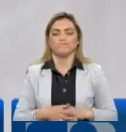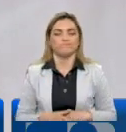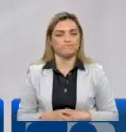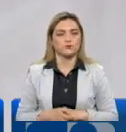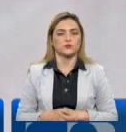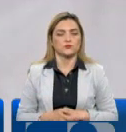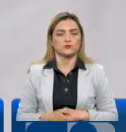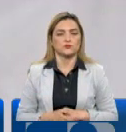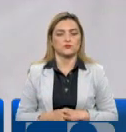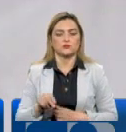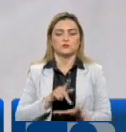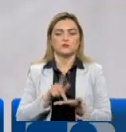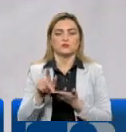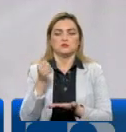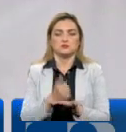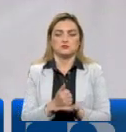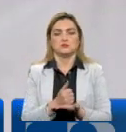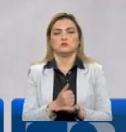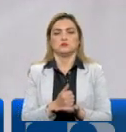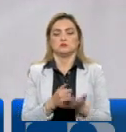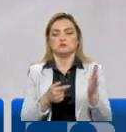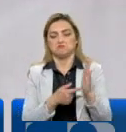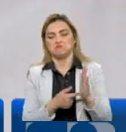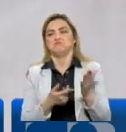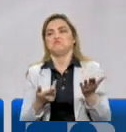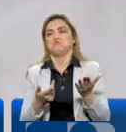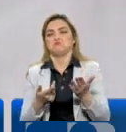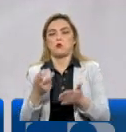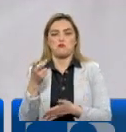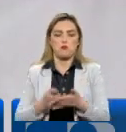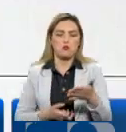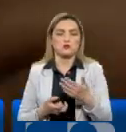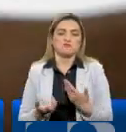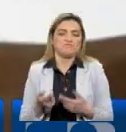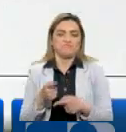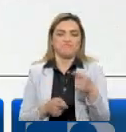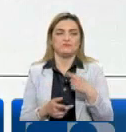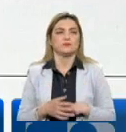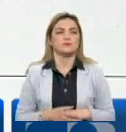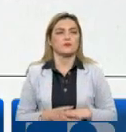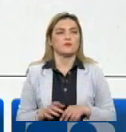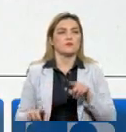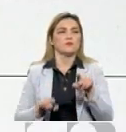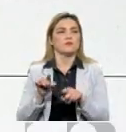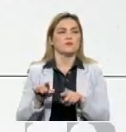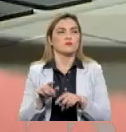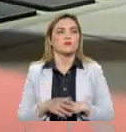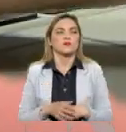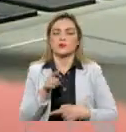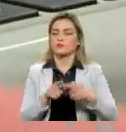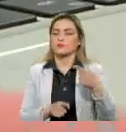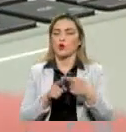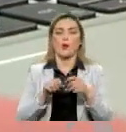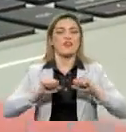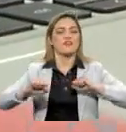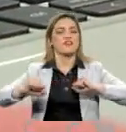No han hecho algún pago de matriculación, del impuesto al rodaje o tienen multas de infracciones. En otros casos, en cambio, no han podido